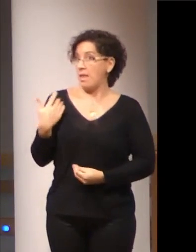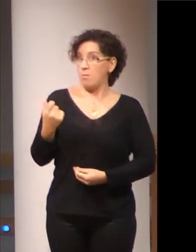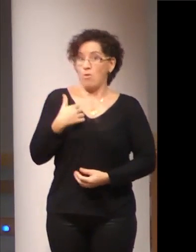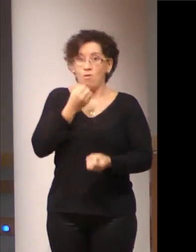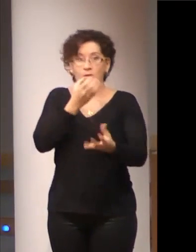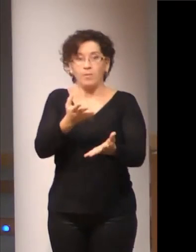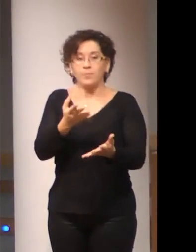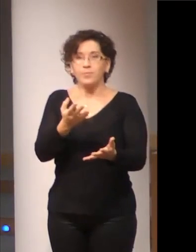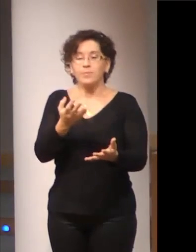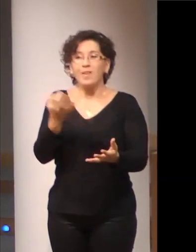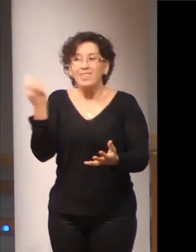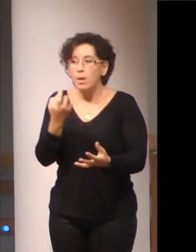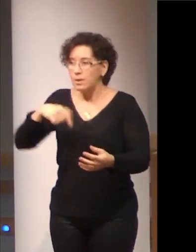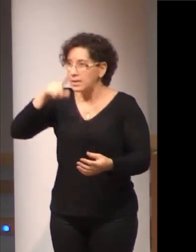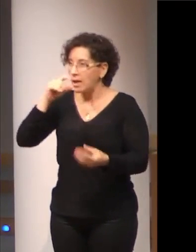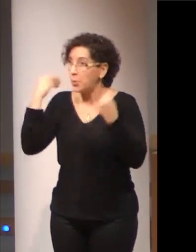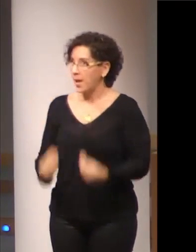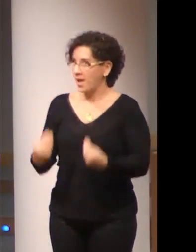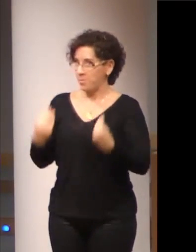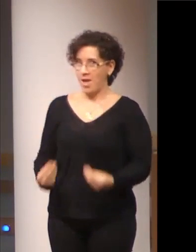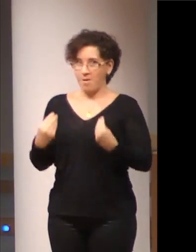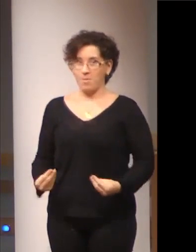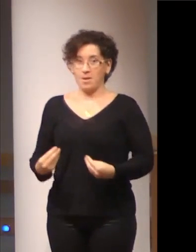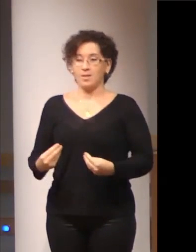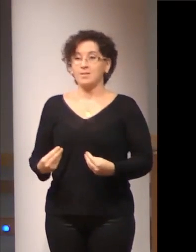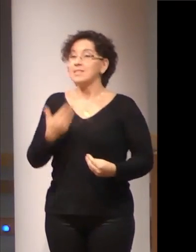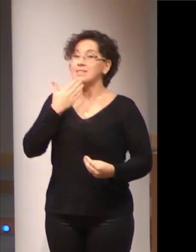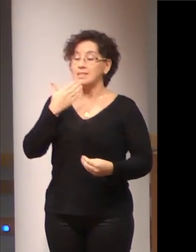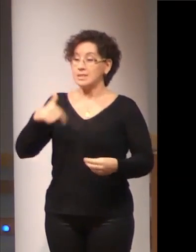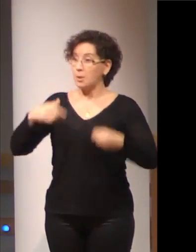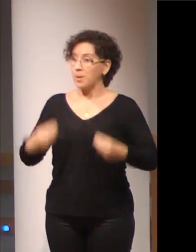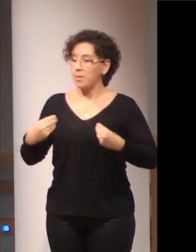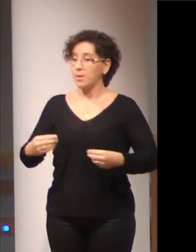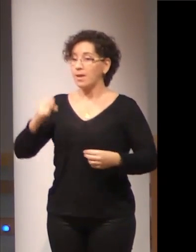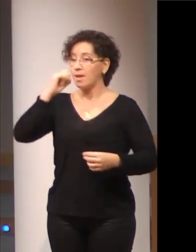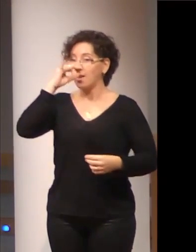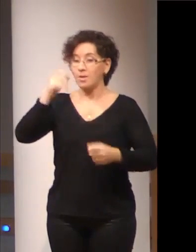Tenemos que hacerlo muy bien este año para que en los próximos sigamos